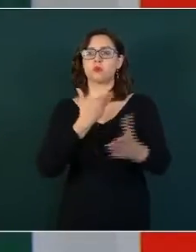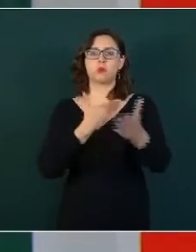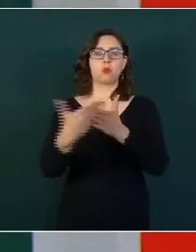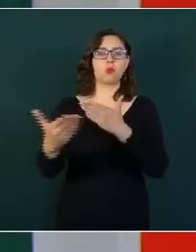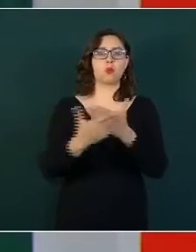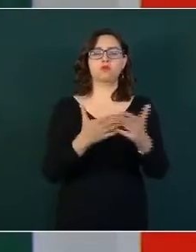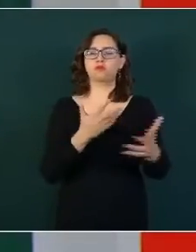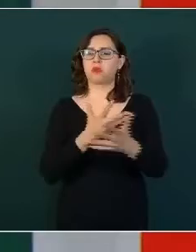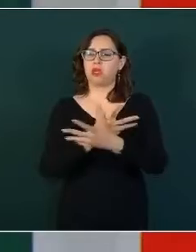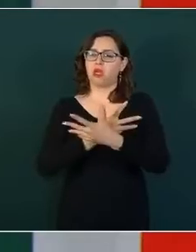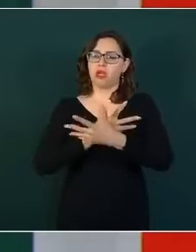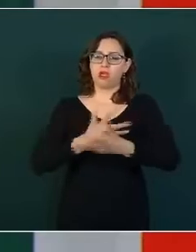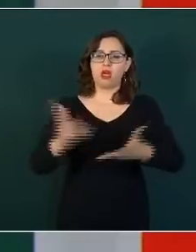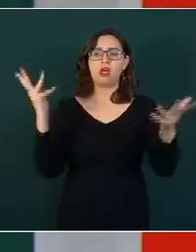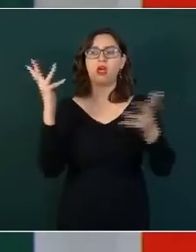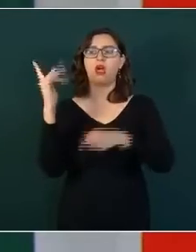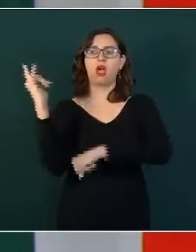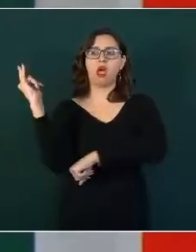aeropuerto